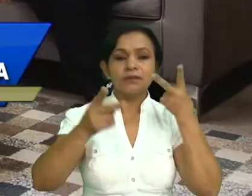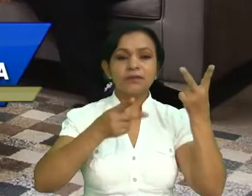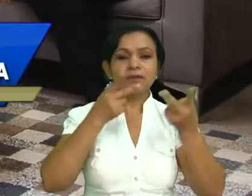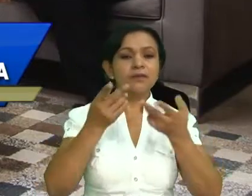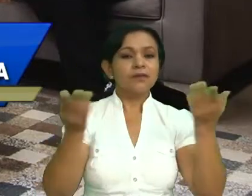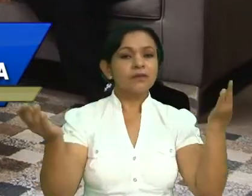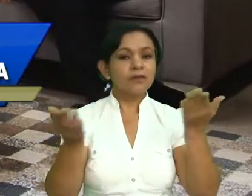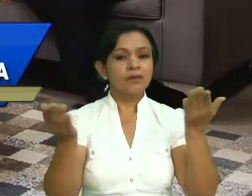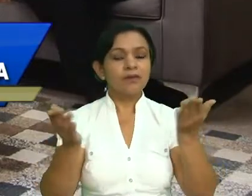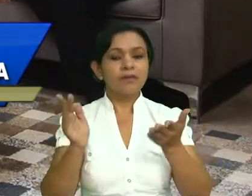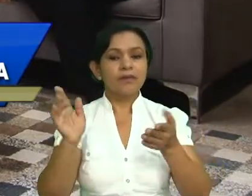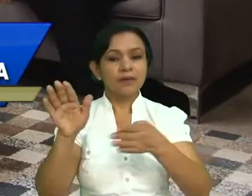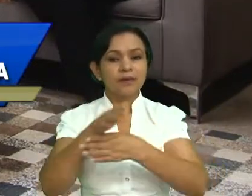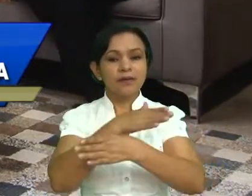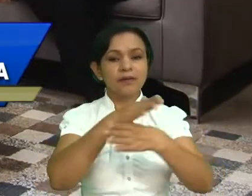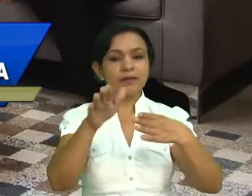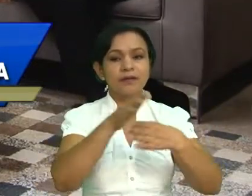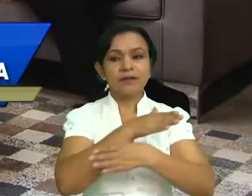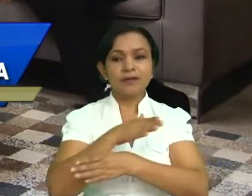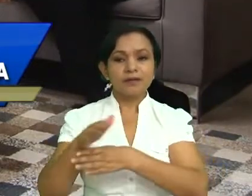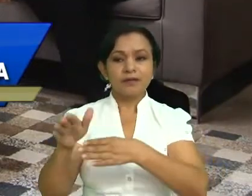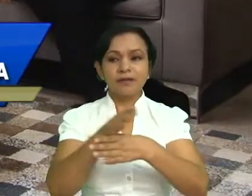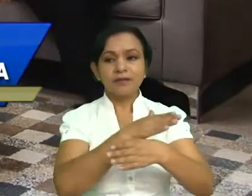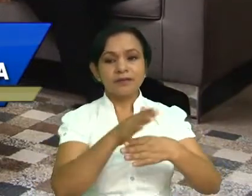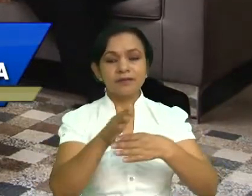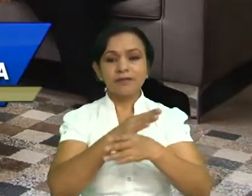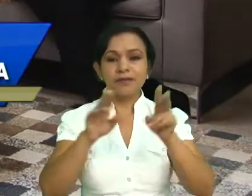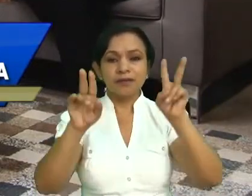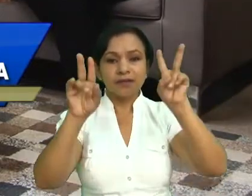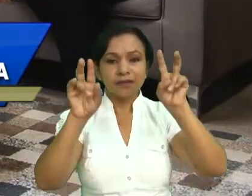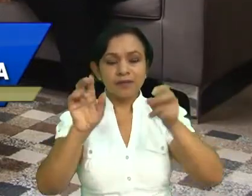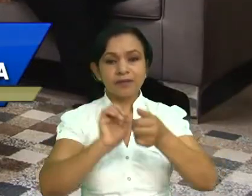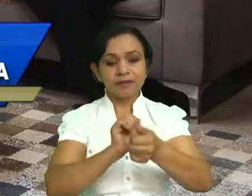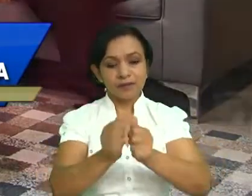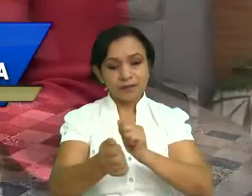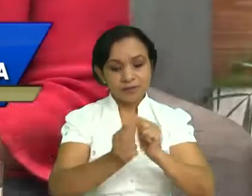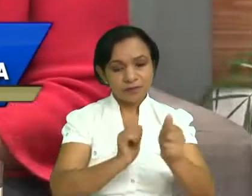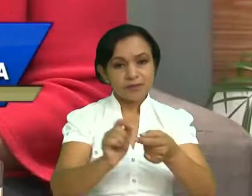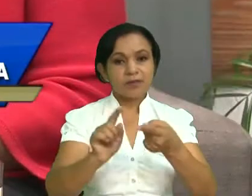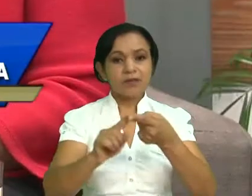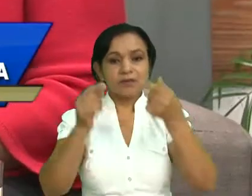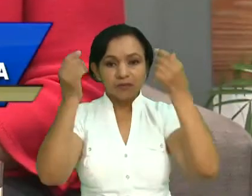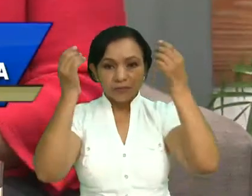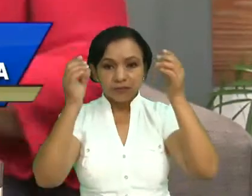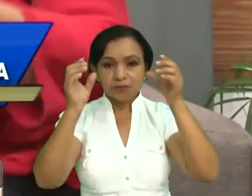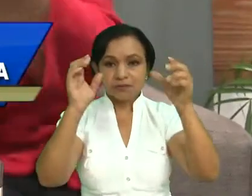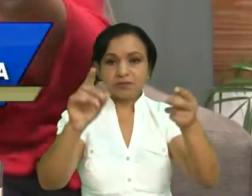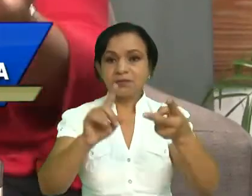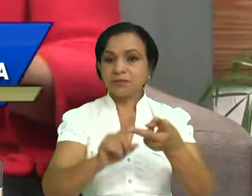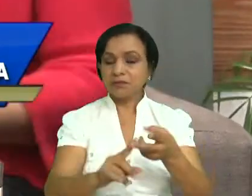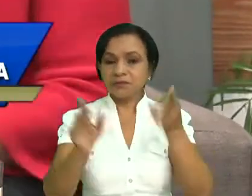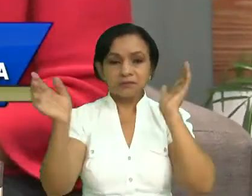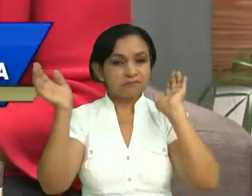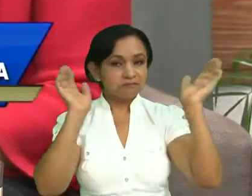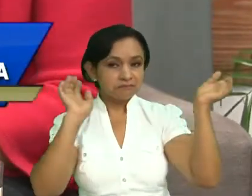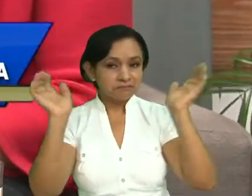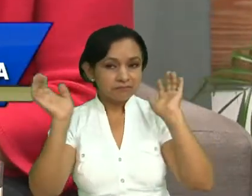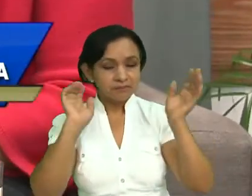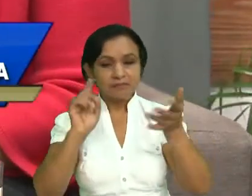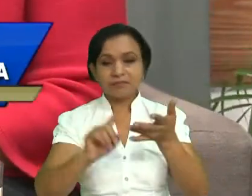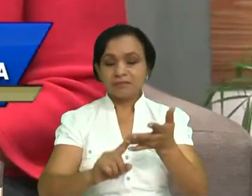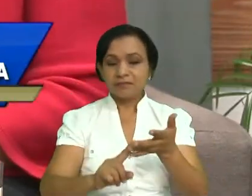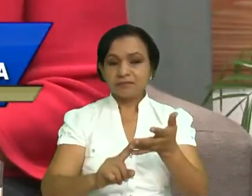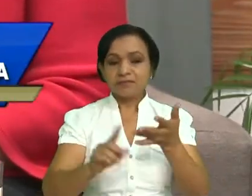de cómo vamos en los diferentes aspectos deportivo, cultural, cómo estamos en los mercados, cómo estamos